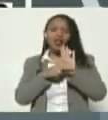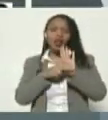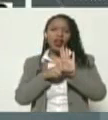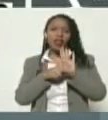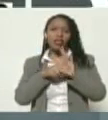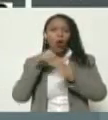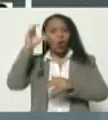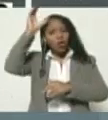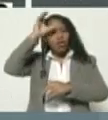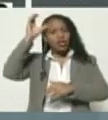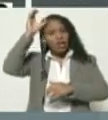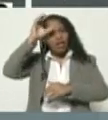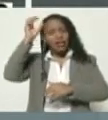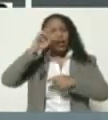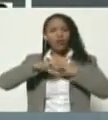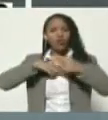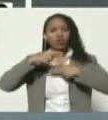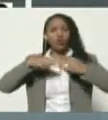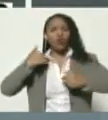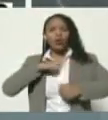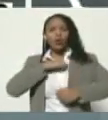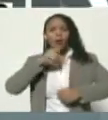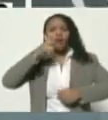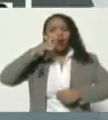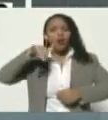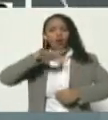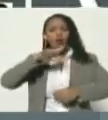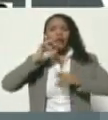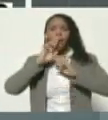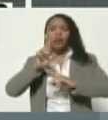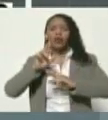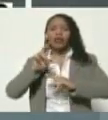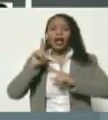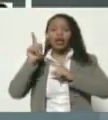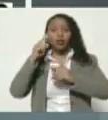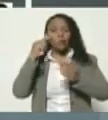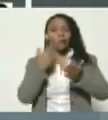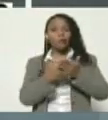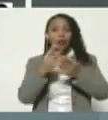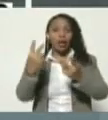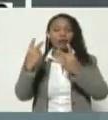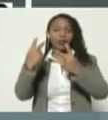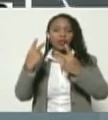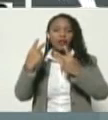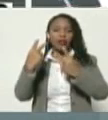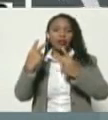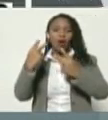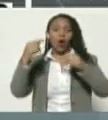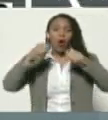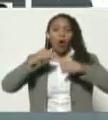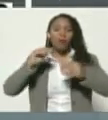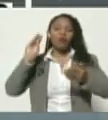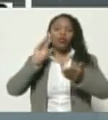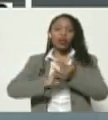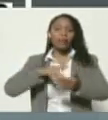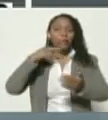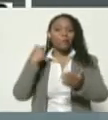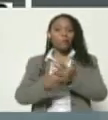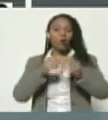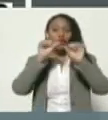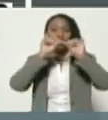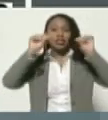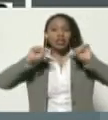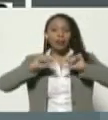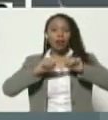de conciencia revolucionaria de nuestro pueblo y los resultados están a la vista. Están a la vista. Hoy pusimos a prueba un sistema